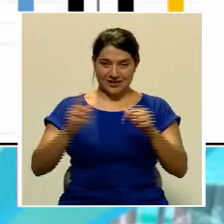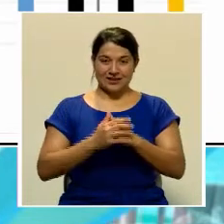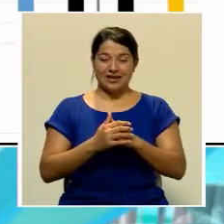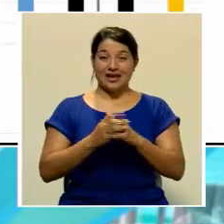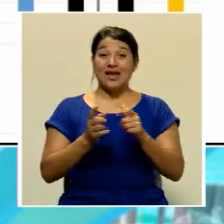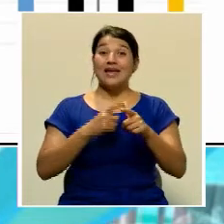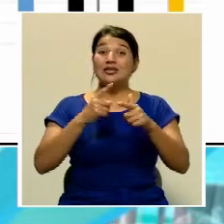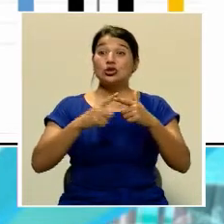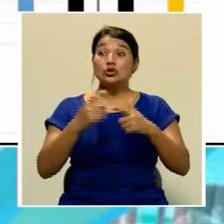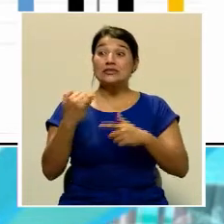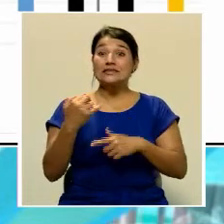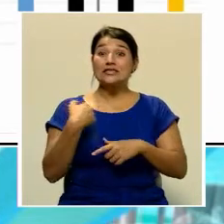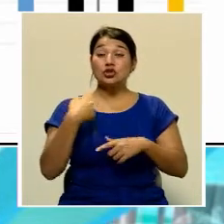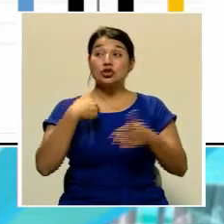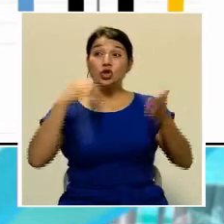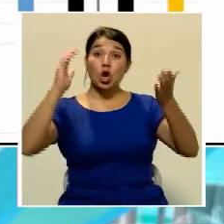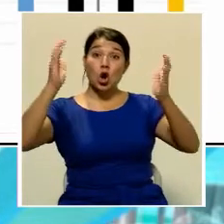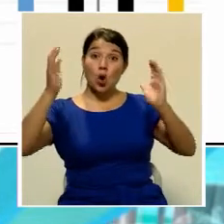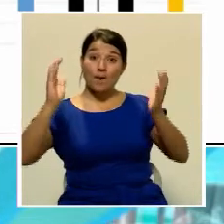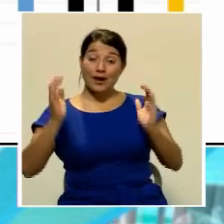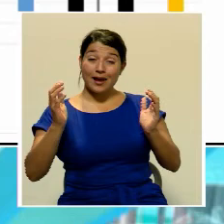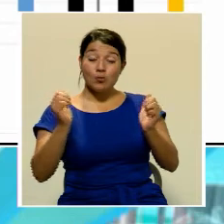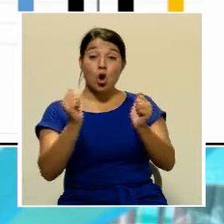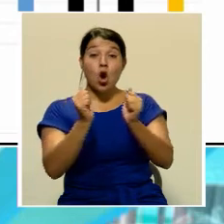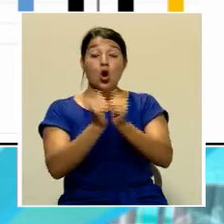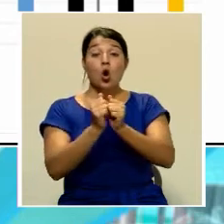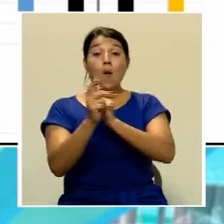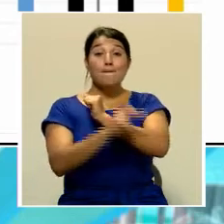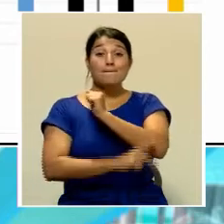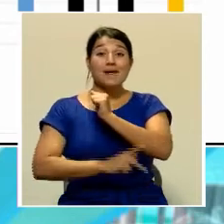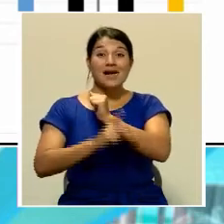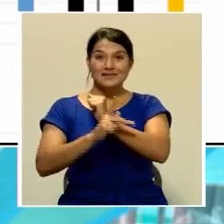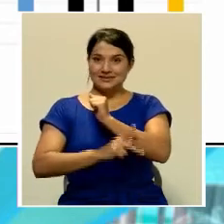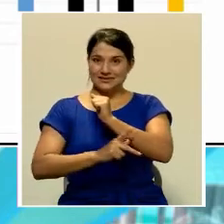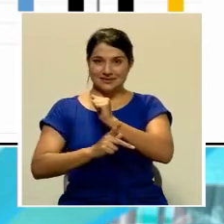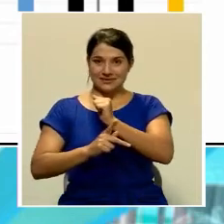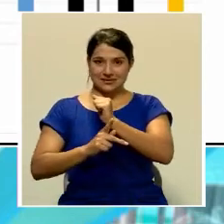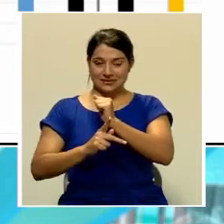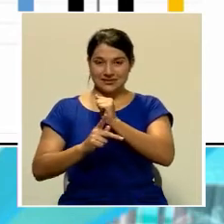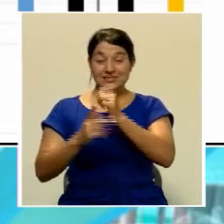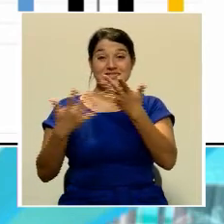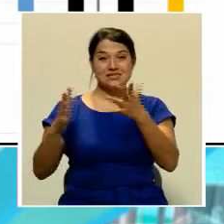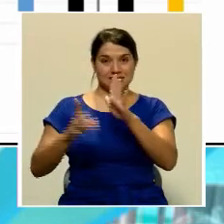con otros países desarrollados y brechas internas. Y a lo interno, ahora